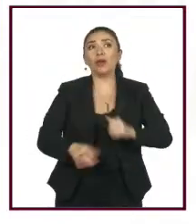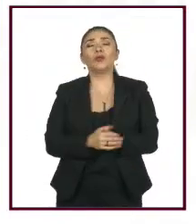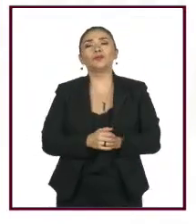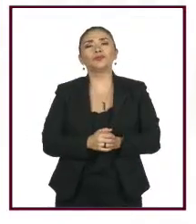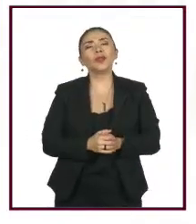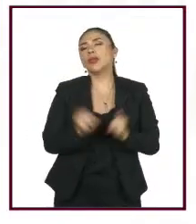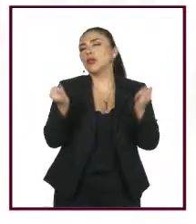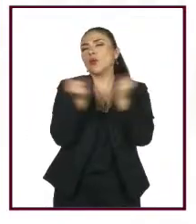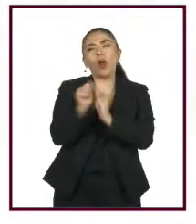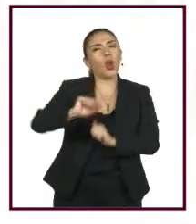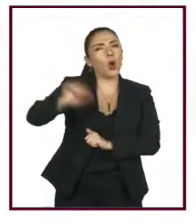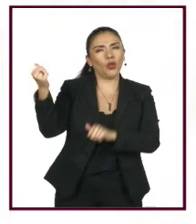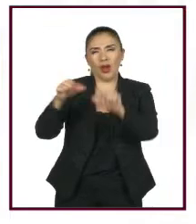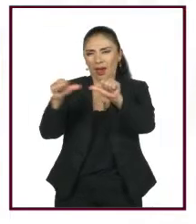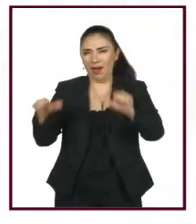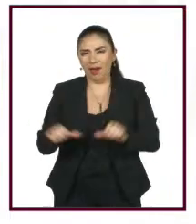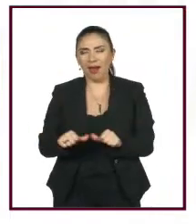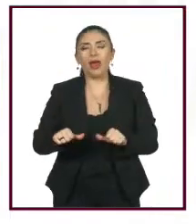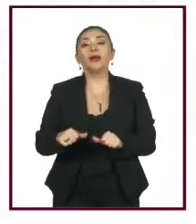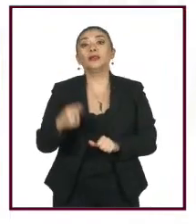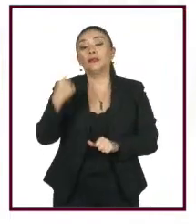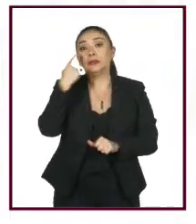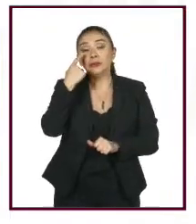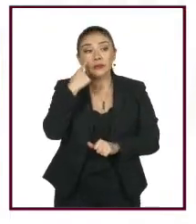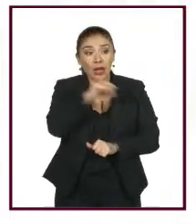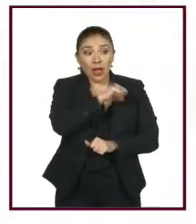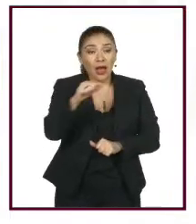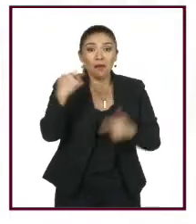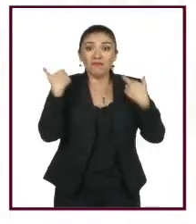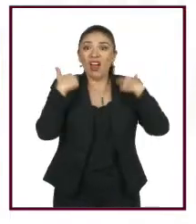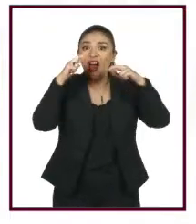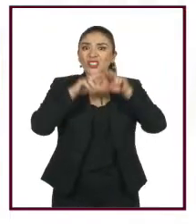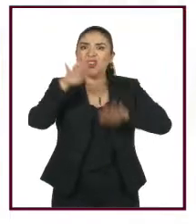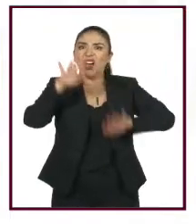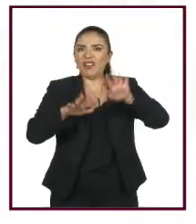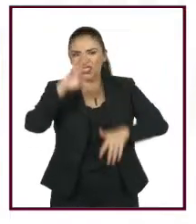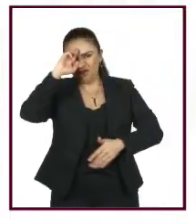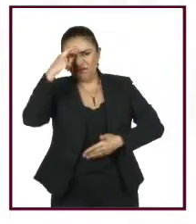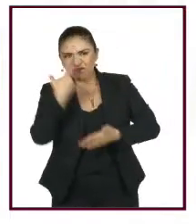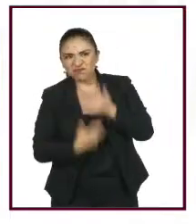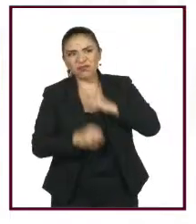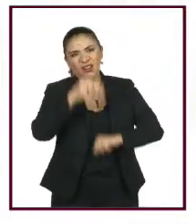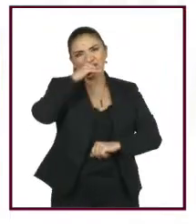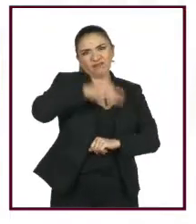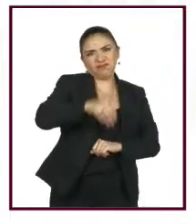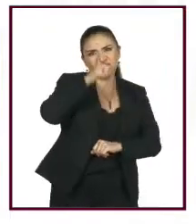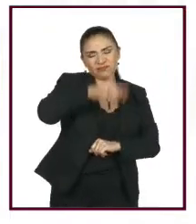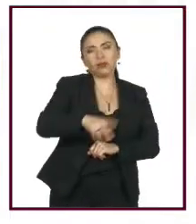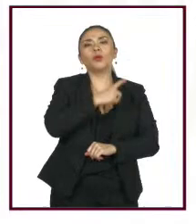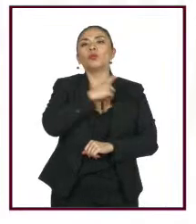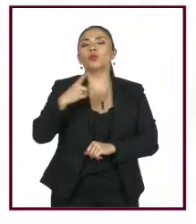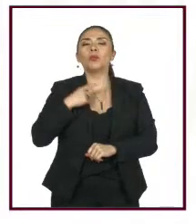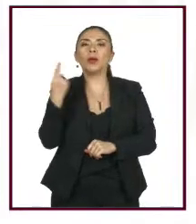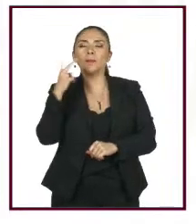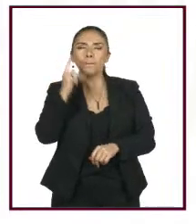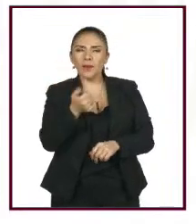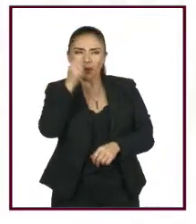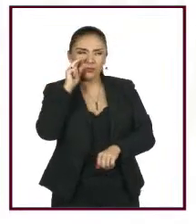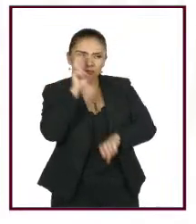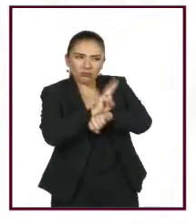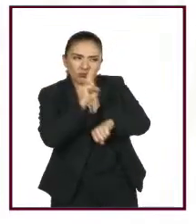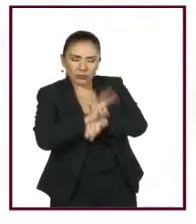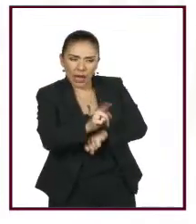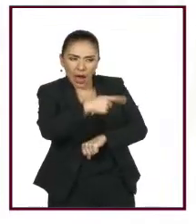áreas también, que el comportamiento agresivo que también los docentes identifiquen, pues puedan identificarlo y canalizarlo de